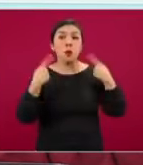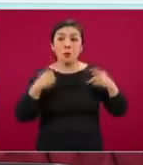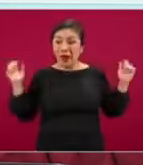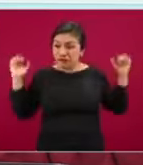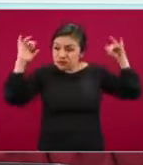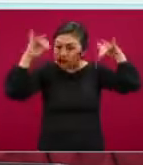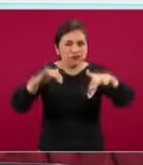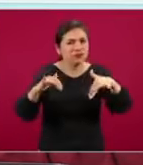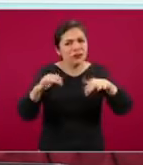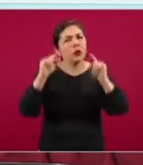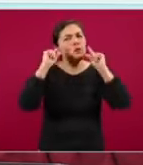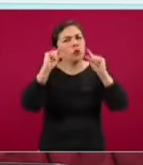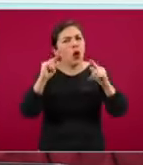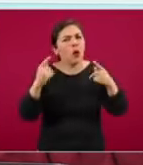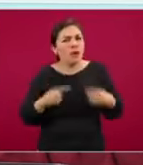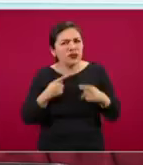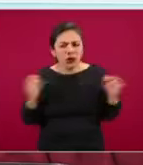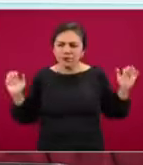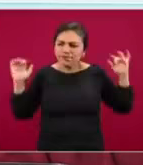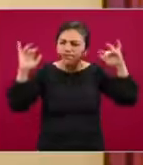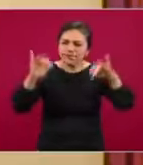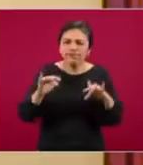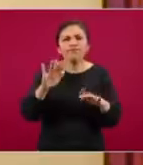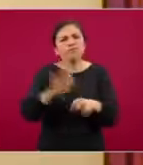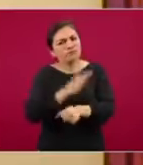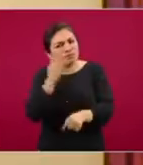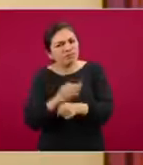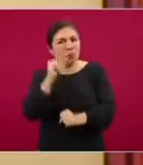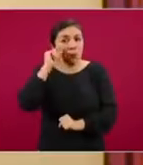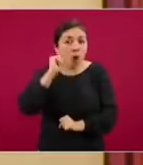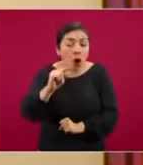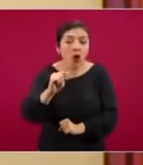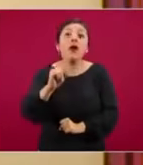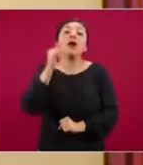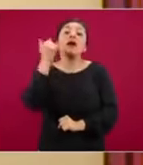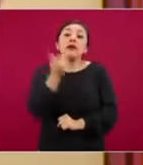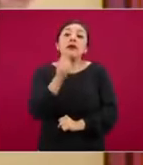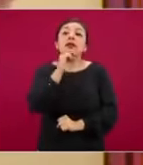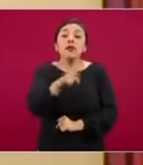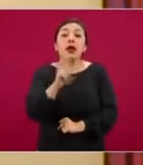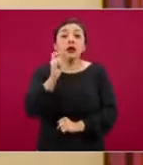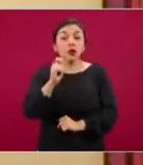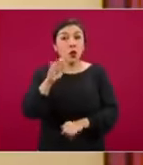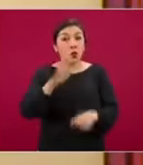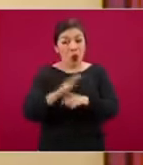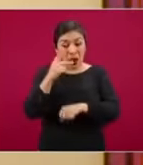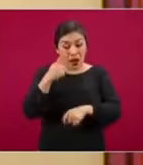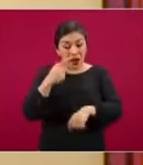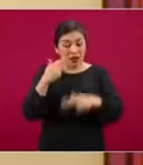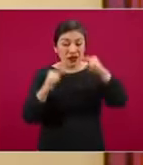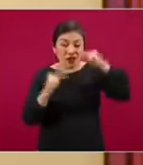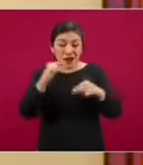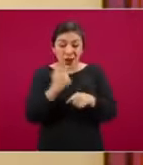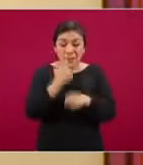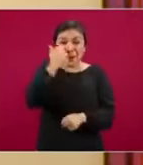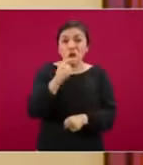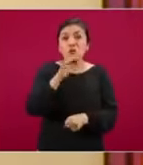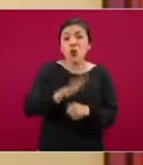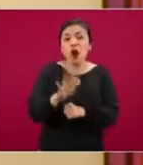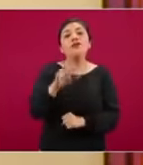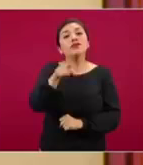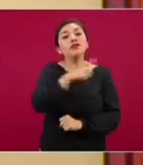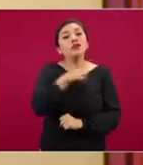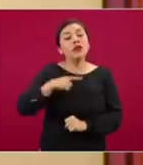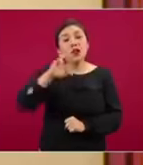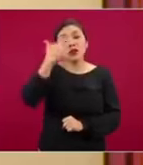reducido, un pequeño número de personas, y más allá del nivel de riesgo en el que nos encontremos, hay que